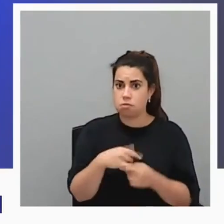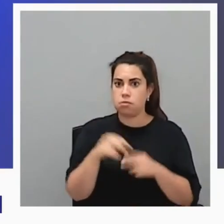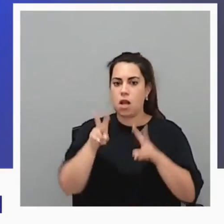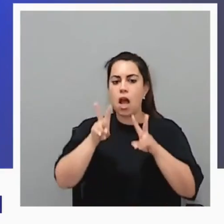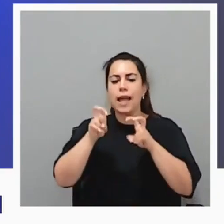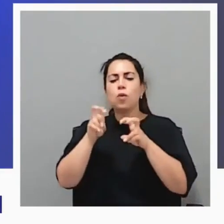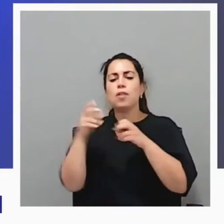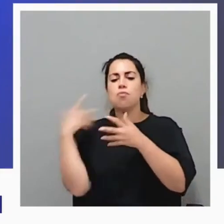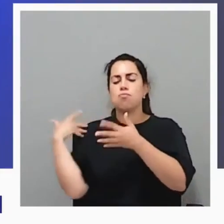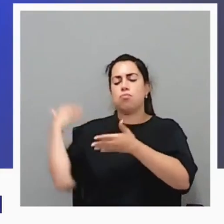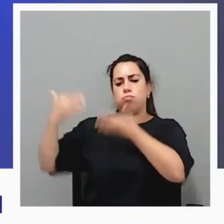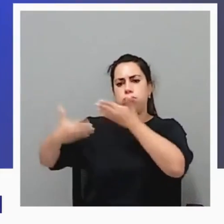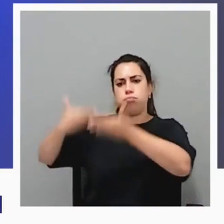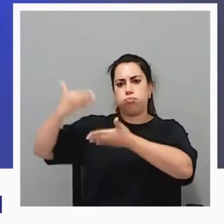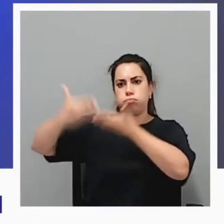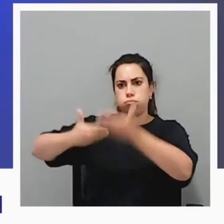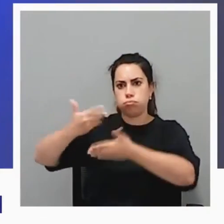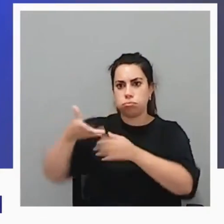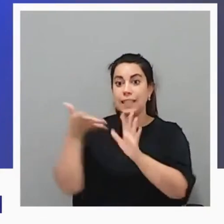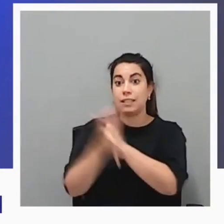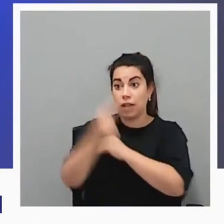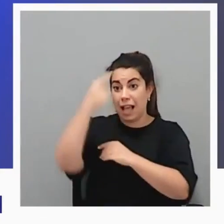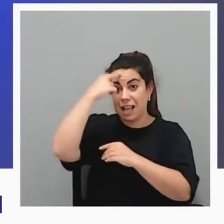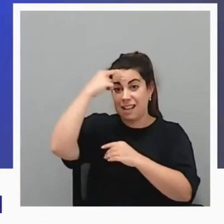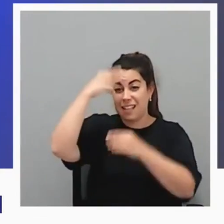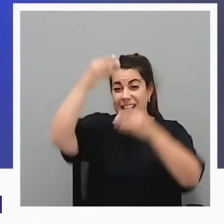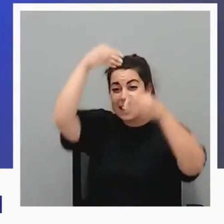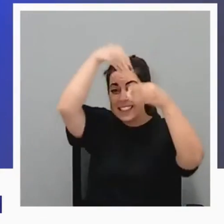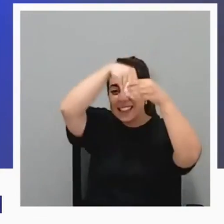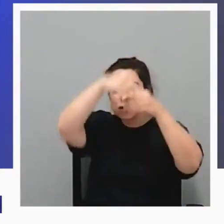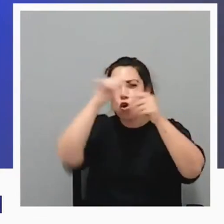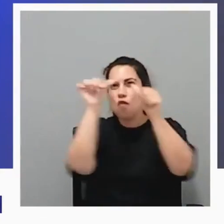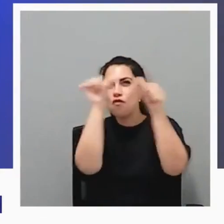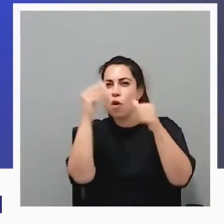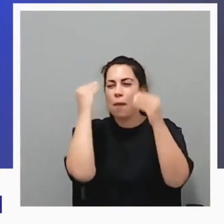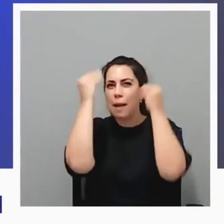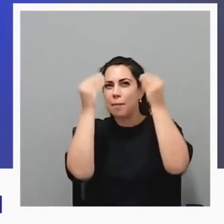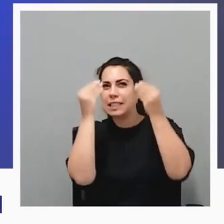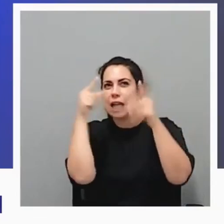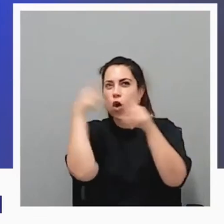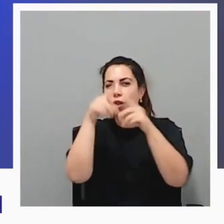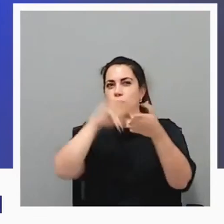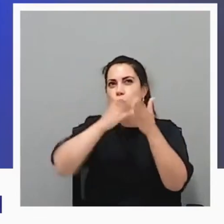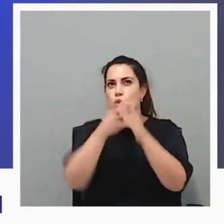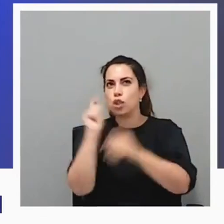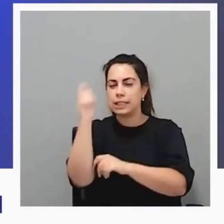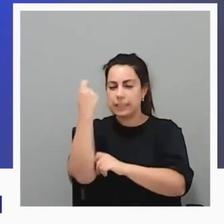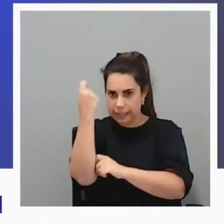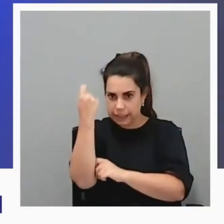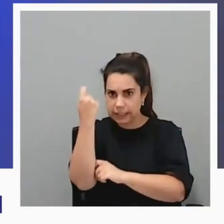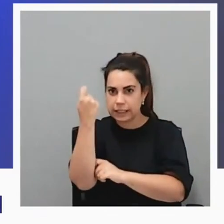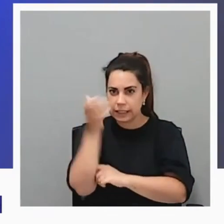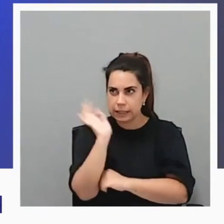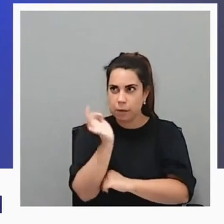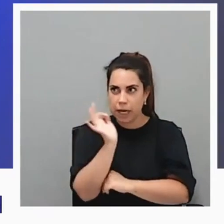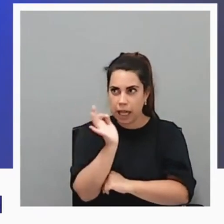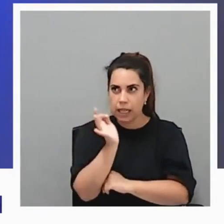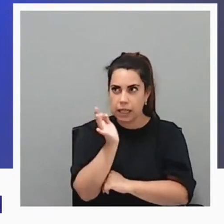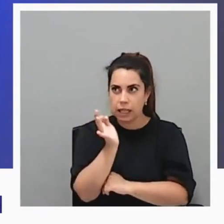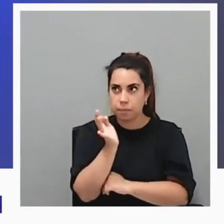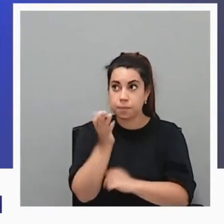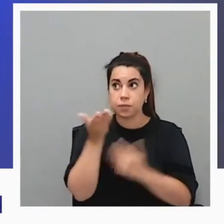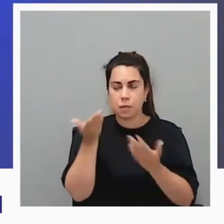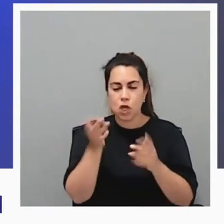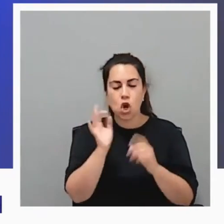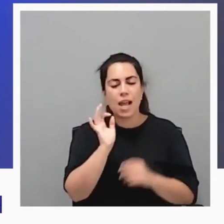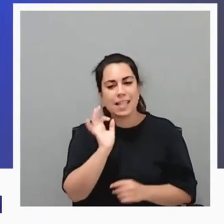es ese nuevo estado de la mente, esa manera de pensar que busca esas soluciones. Pero claro, en nombre de la innovación y en nombre de la